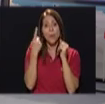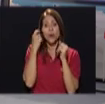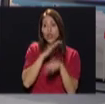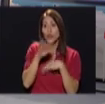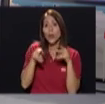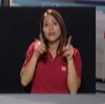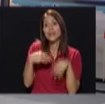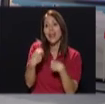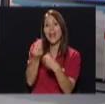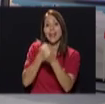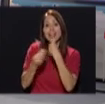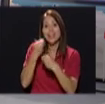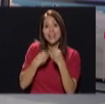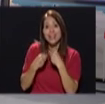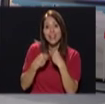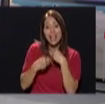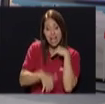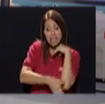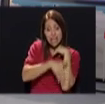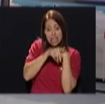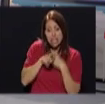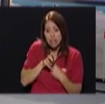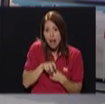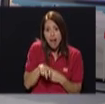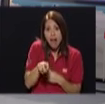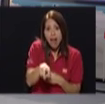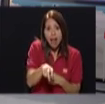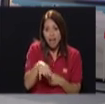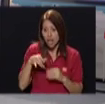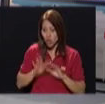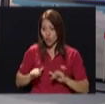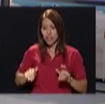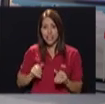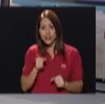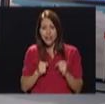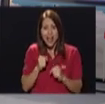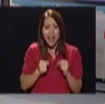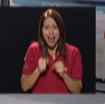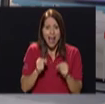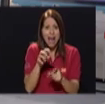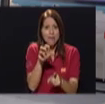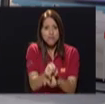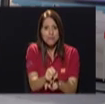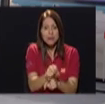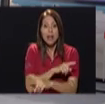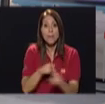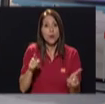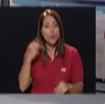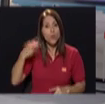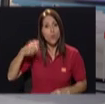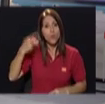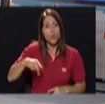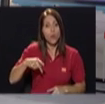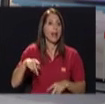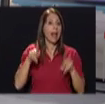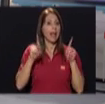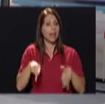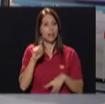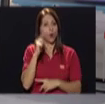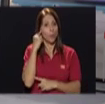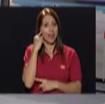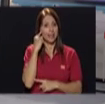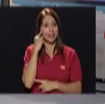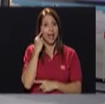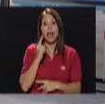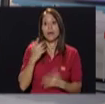alimenta. Y los chiquitos corren detrás de las ardillas para agarrarlas, con el riesgo que eso involucra. O sea, la gente ni siquiera lo piensa. Y